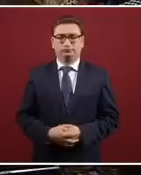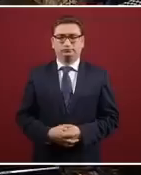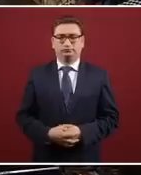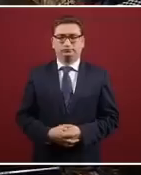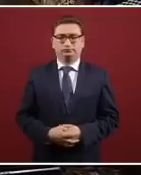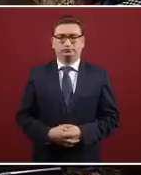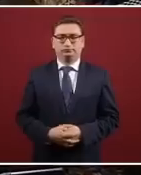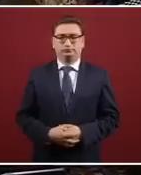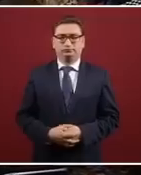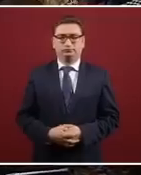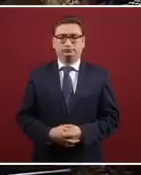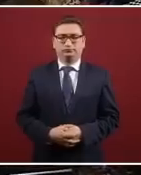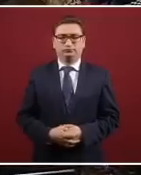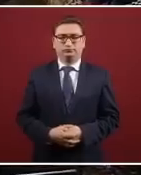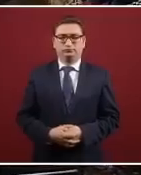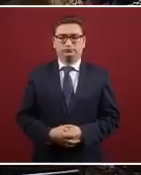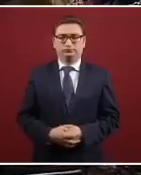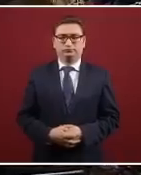haya